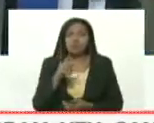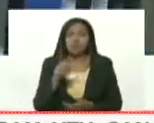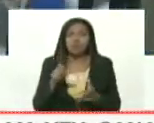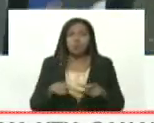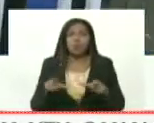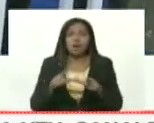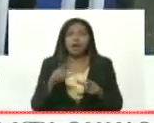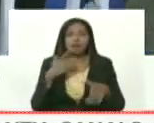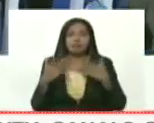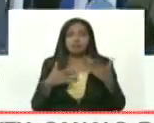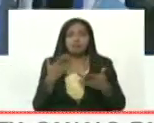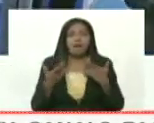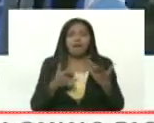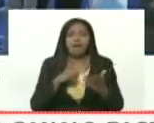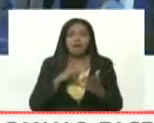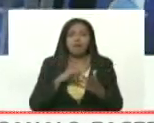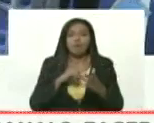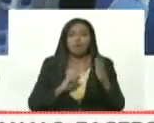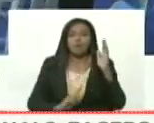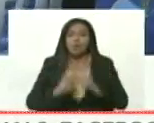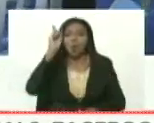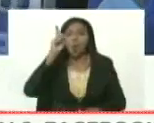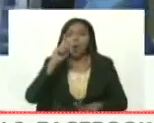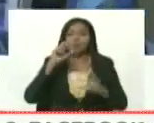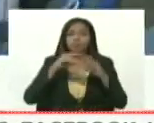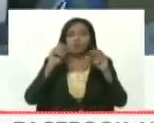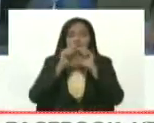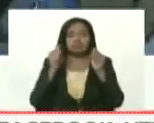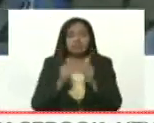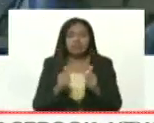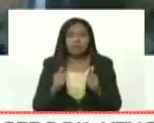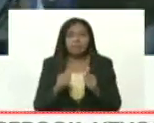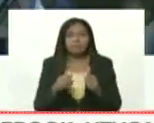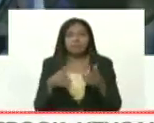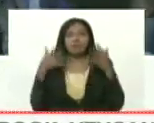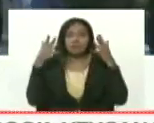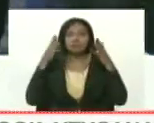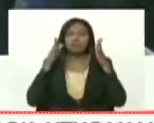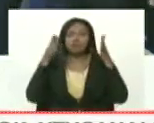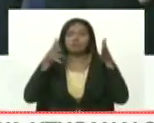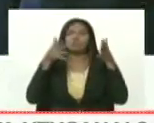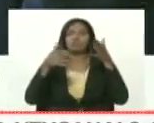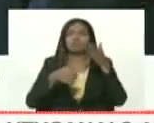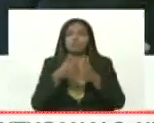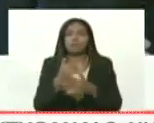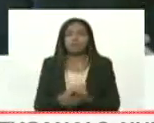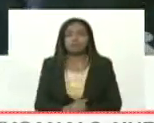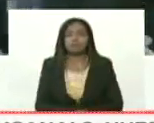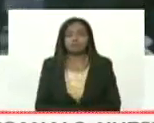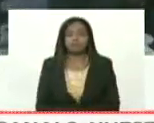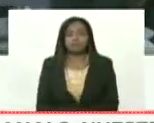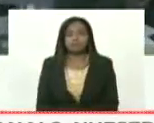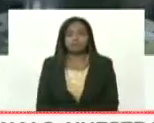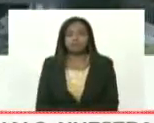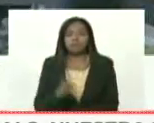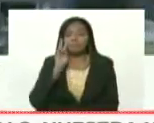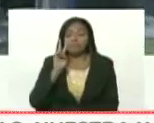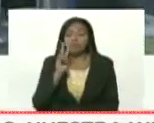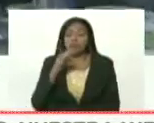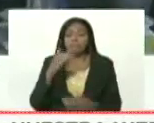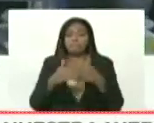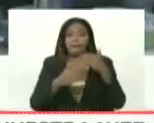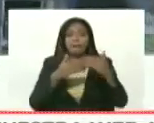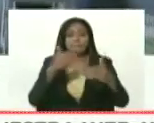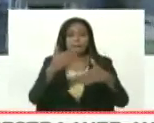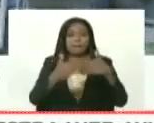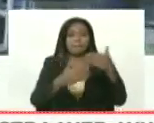Actividades Espaciales que desarrolla todo un sistema de información para correcto, el seguimiento. Fíjense y la ustedes, estamos viendo paso a